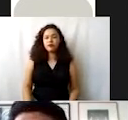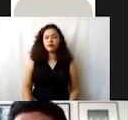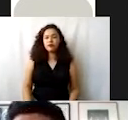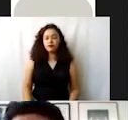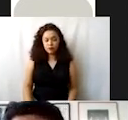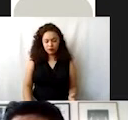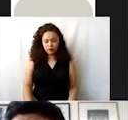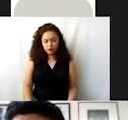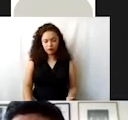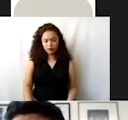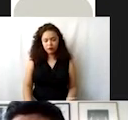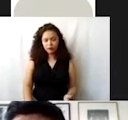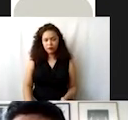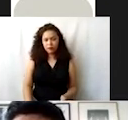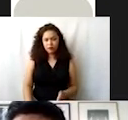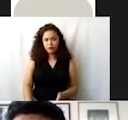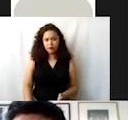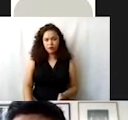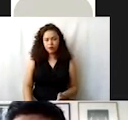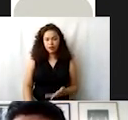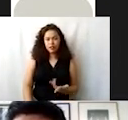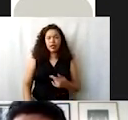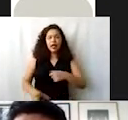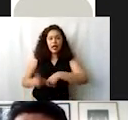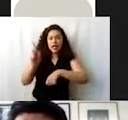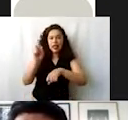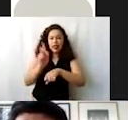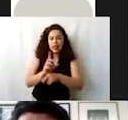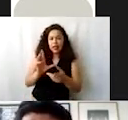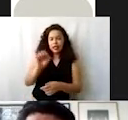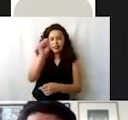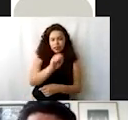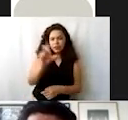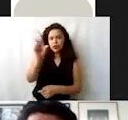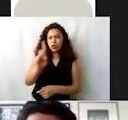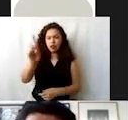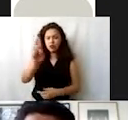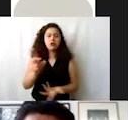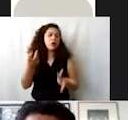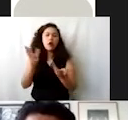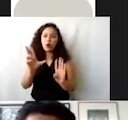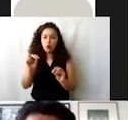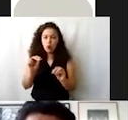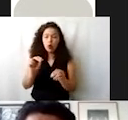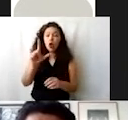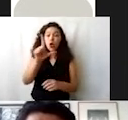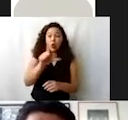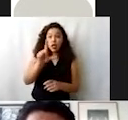Pues bueno, tenemos el día inhábil, que es sábado, domingo, lunes,